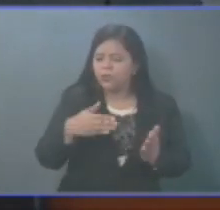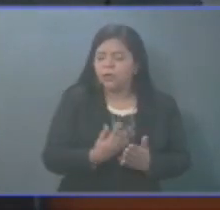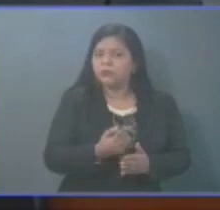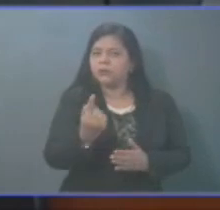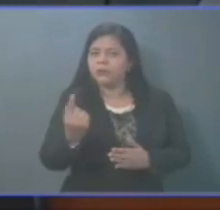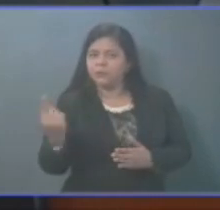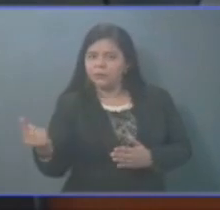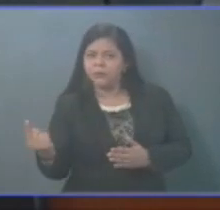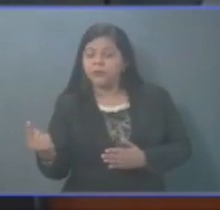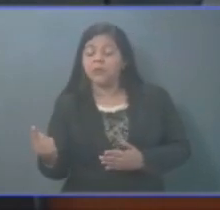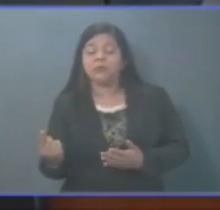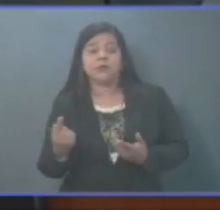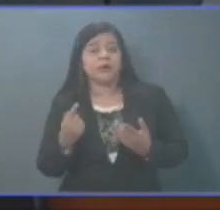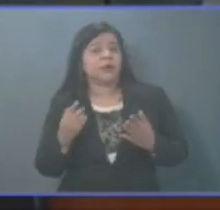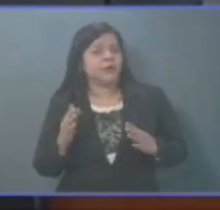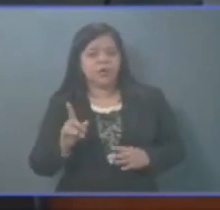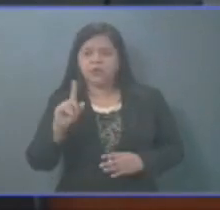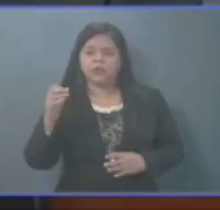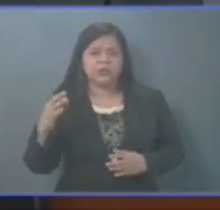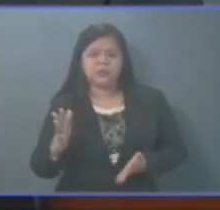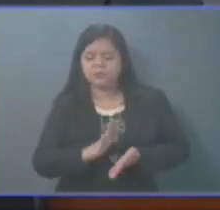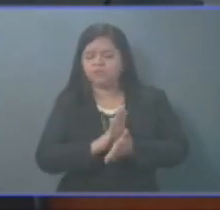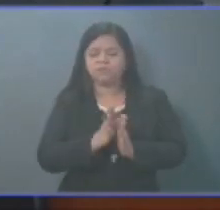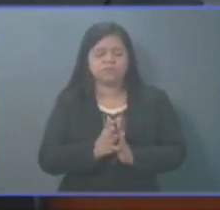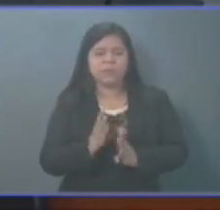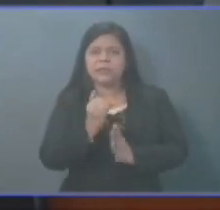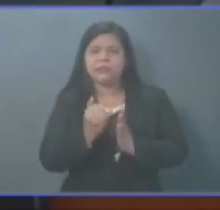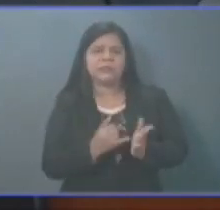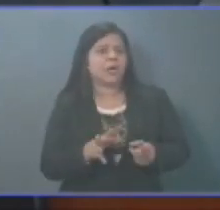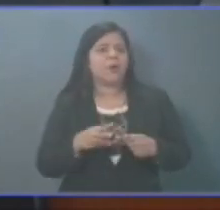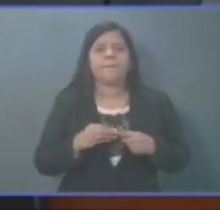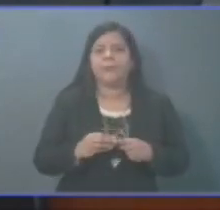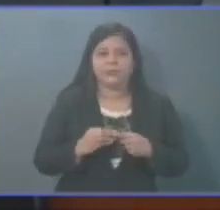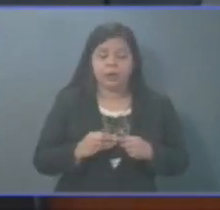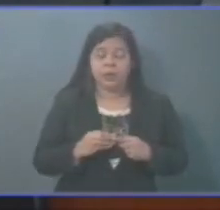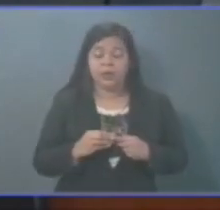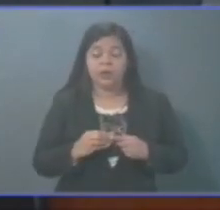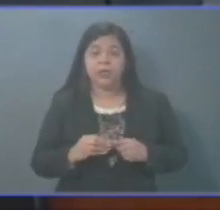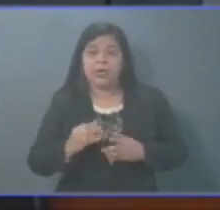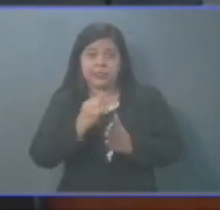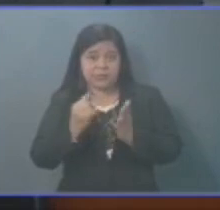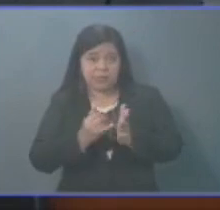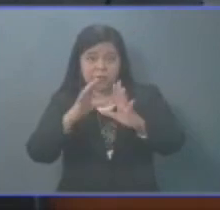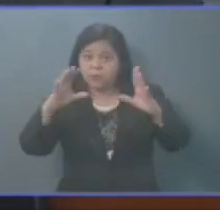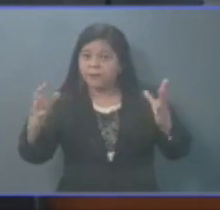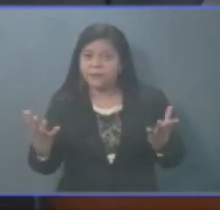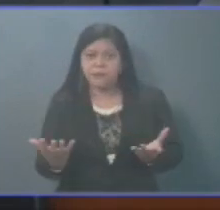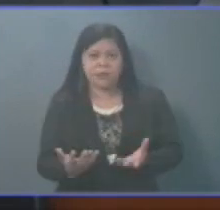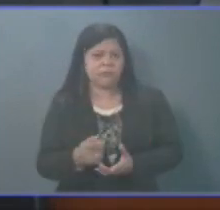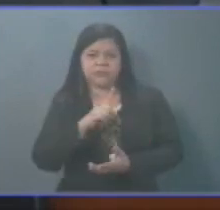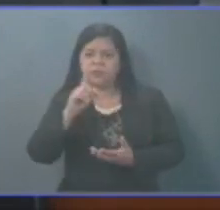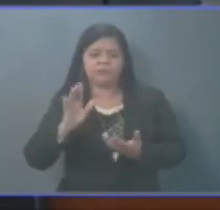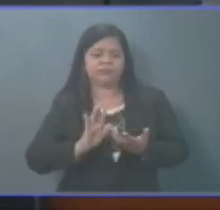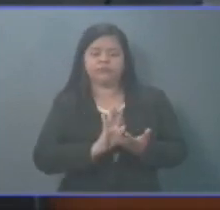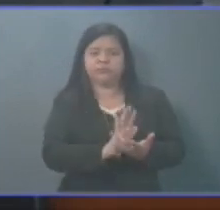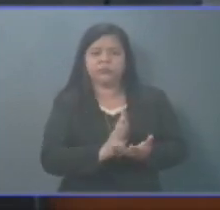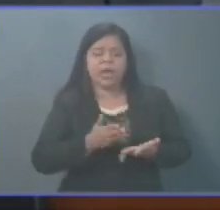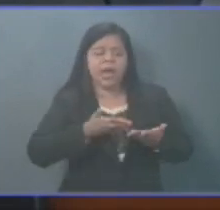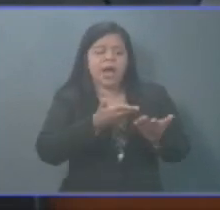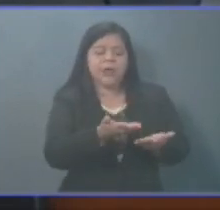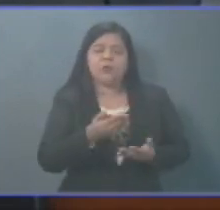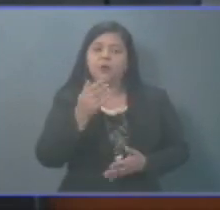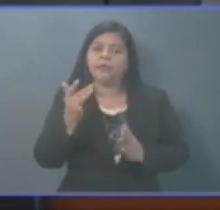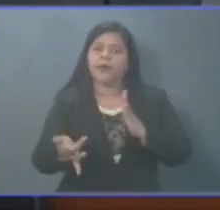medida posible sin necesidad de adaptación o diseño especializado. El diseño universal no excluirá las ayudas